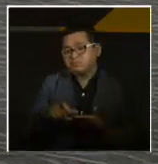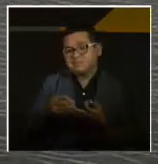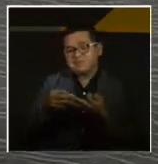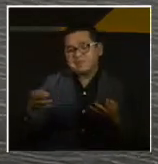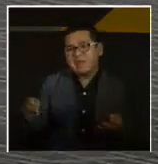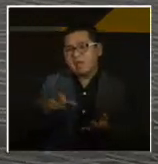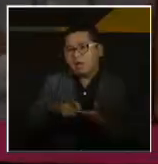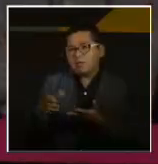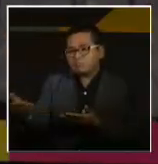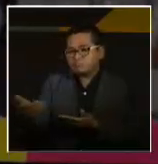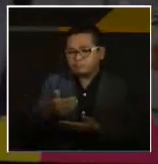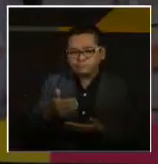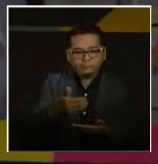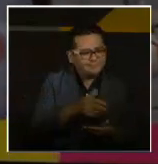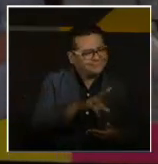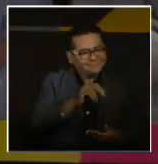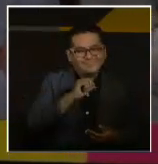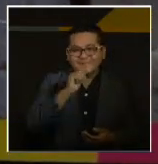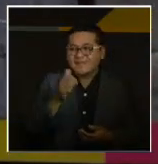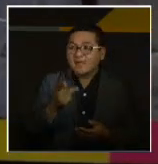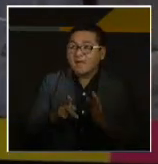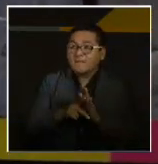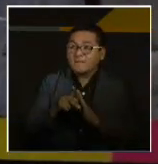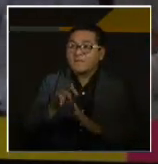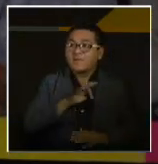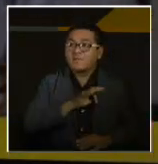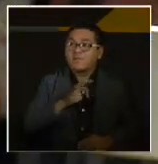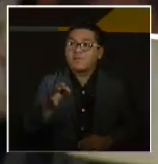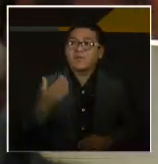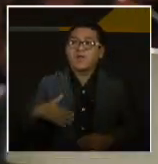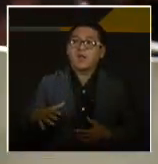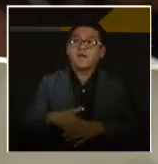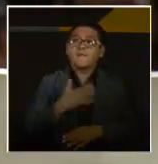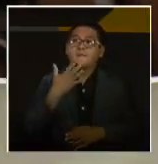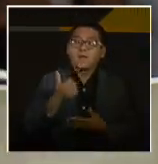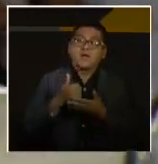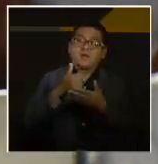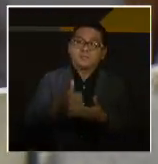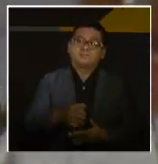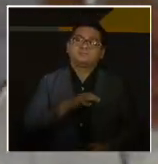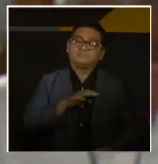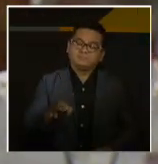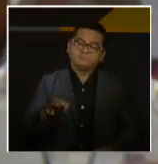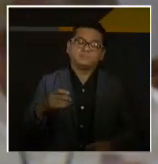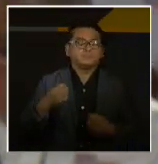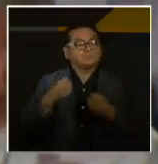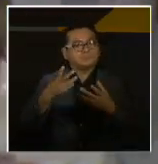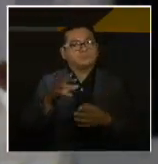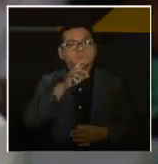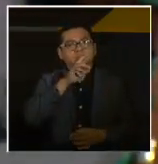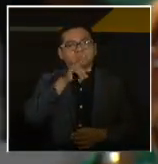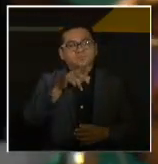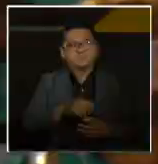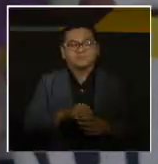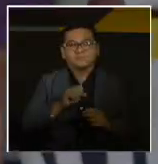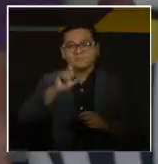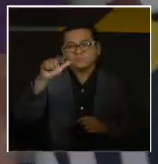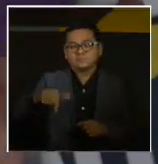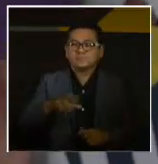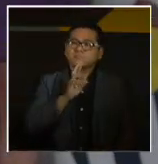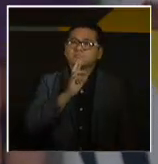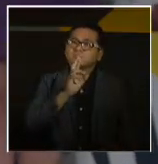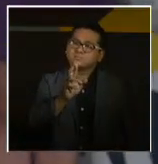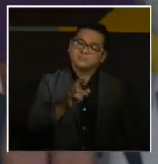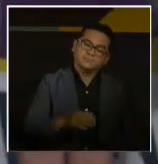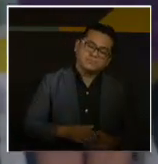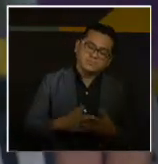tierras a los campesinos, sino haciendo proyectos productivos que sean viables y que den un excelente